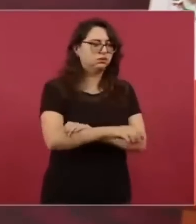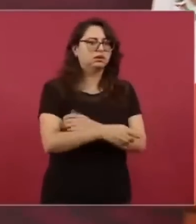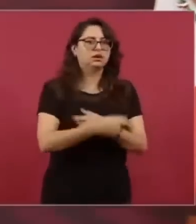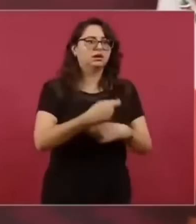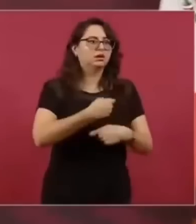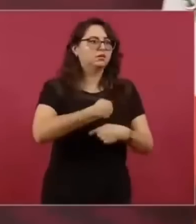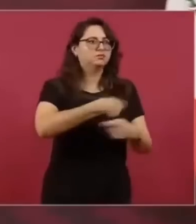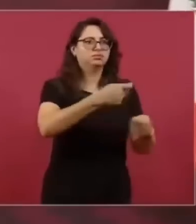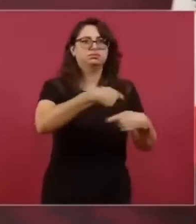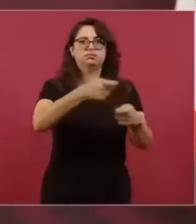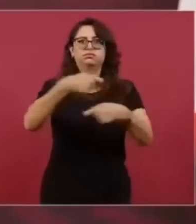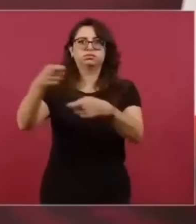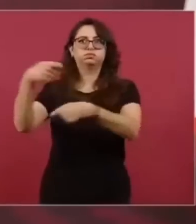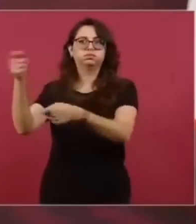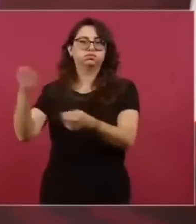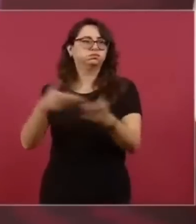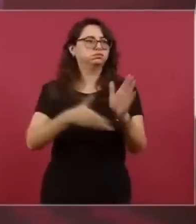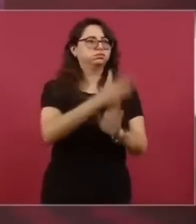Hay que pagar comisiones.